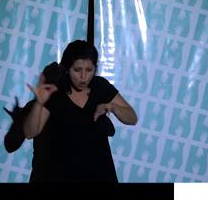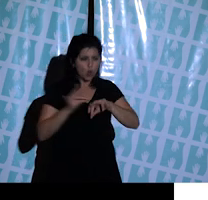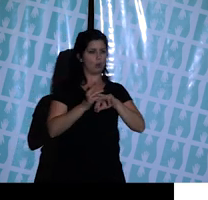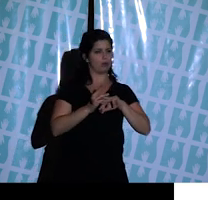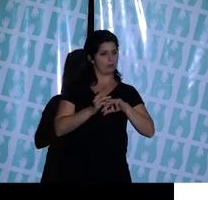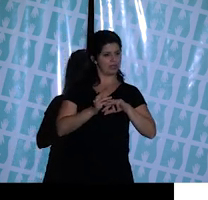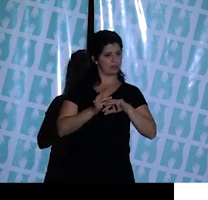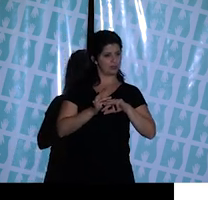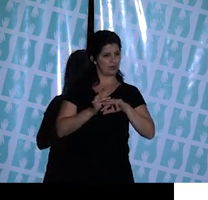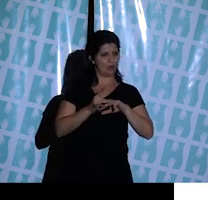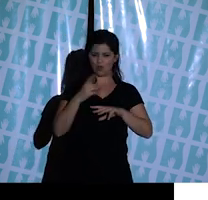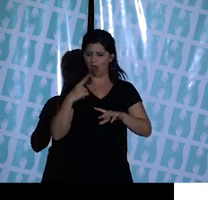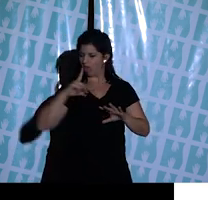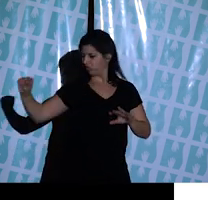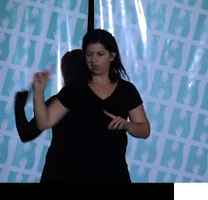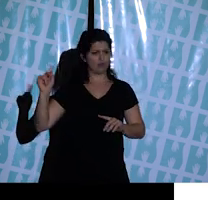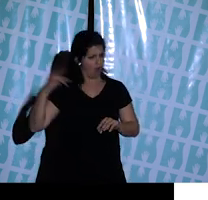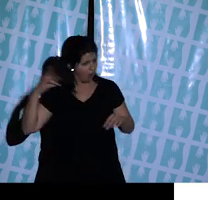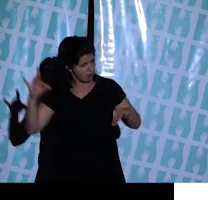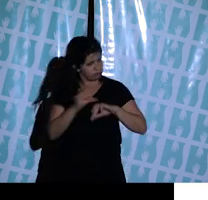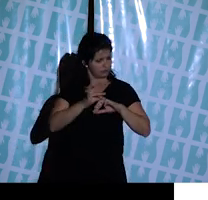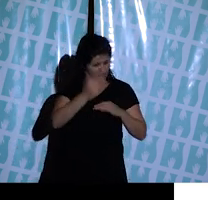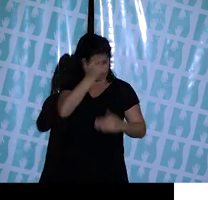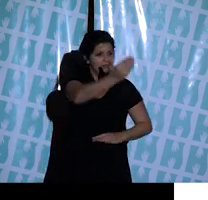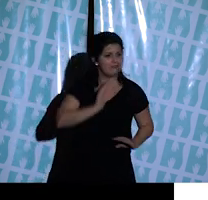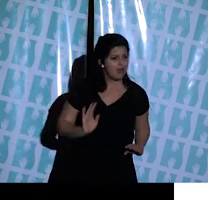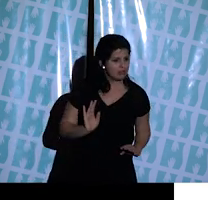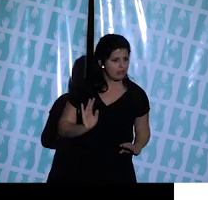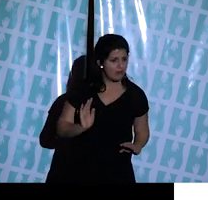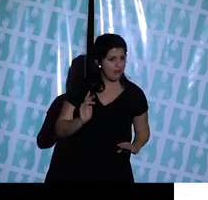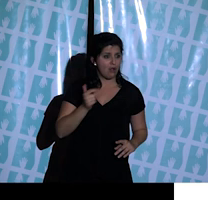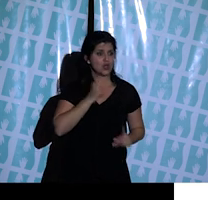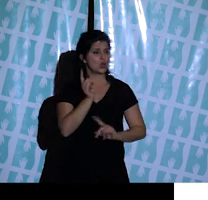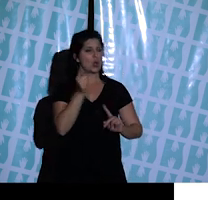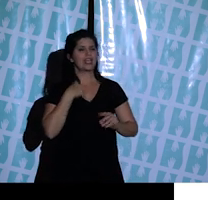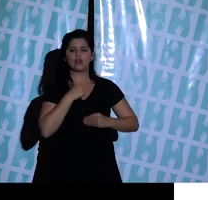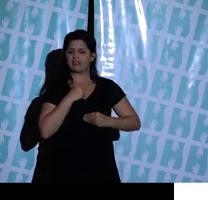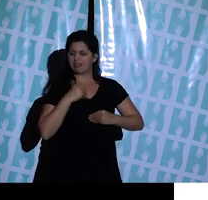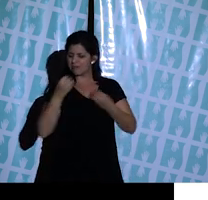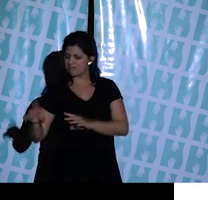evitar, enfrentar cosas. Por ejemplo, yo no me quiero sentir mal,